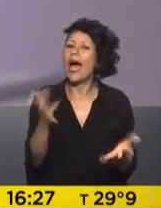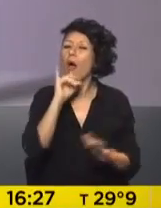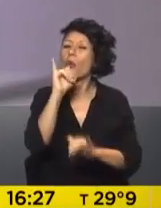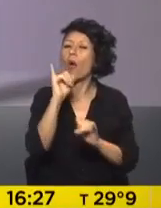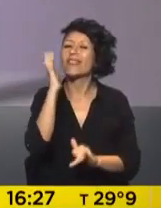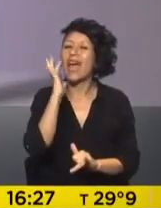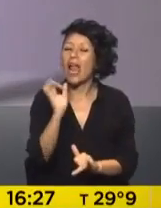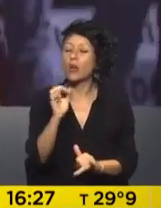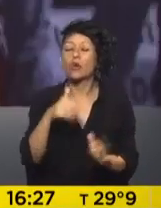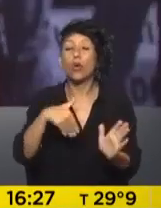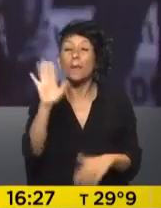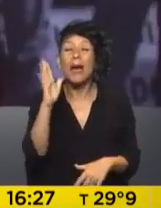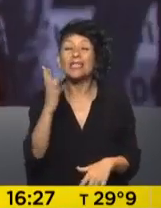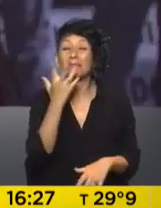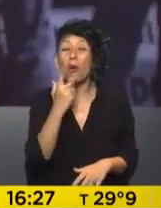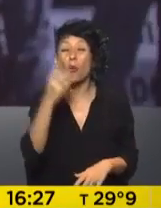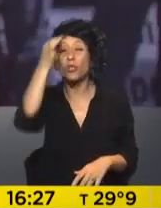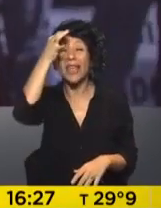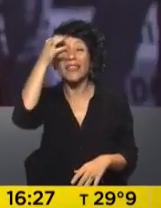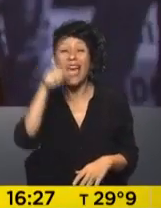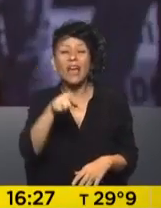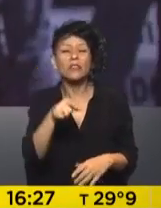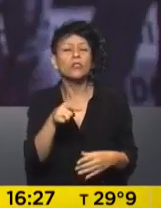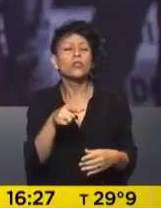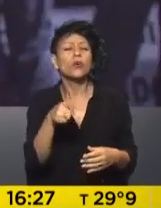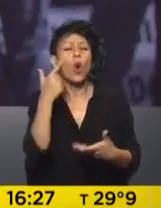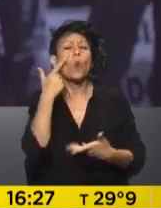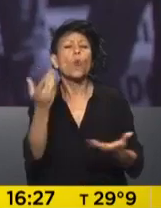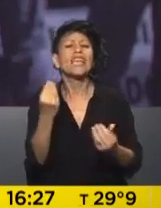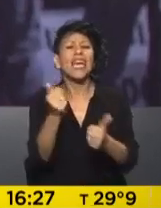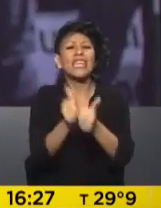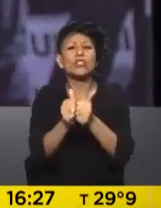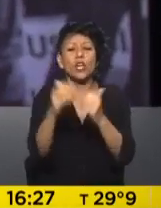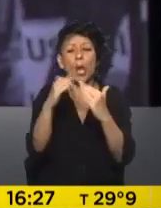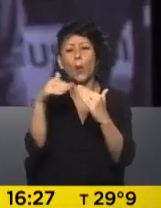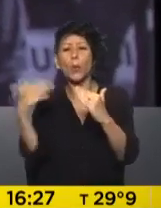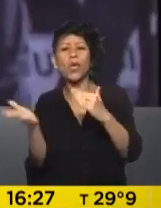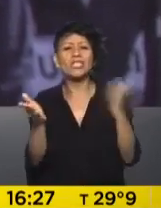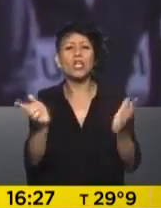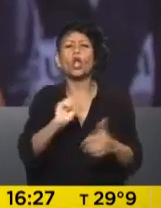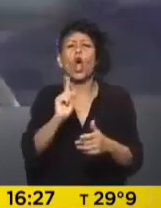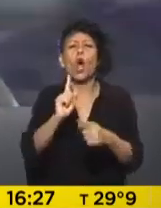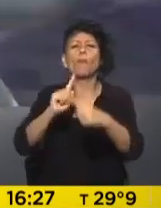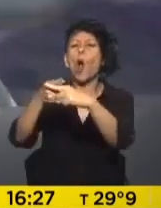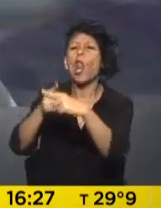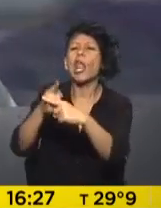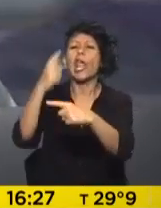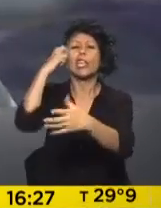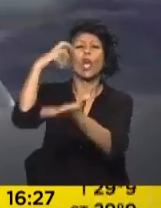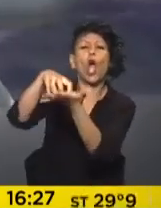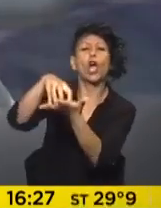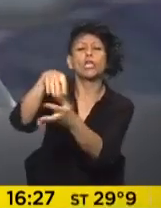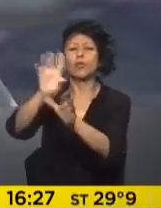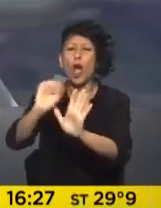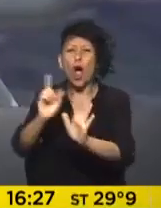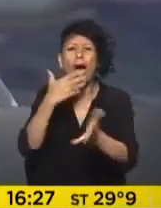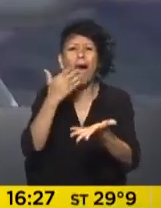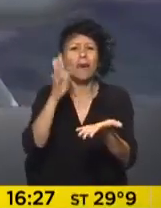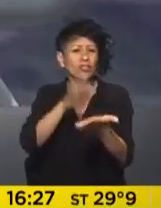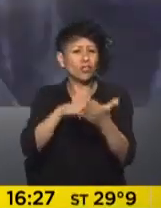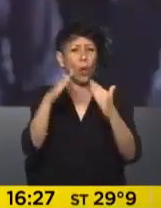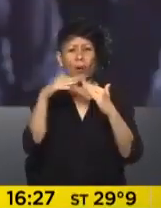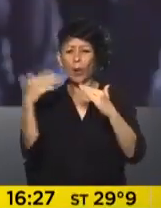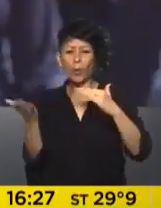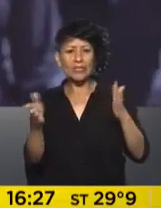especialmente de esta obra es que habla de vecinos. No está hablando del poder ejecutivo. Claro. No, pero mira dónde lo de pares. De